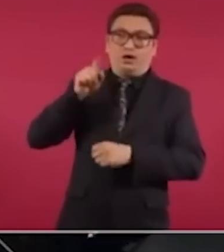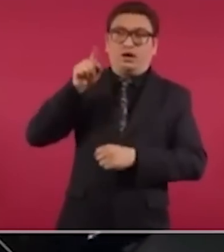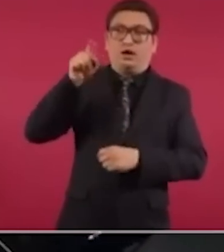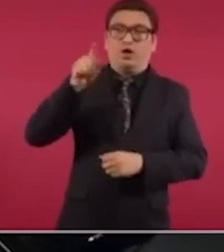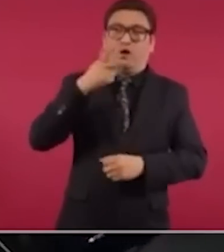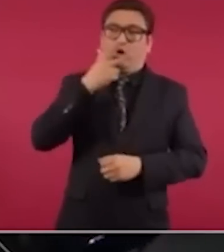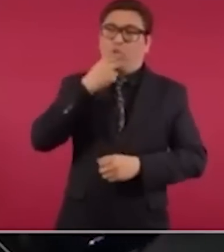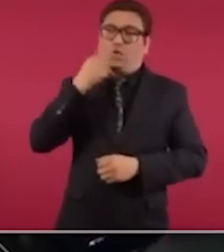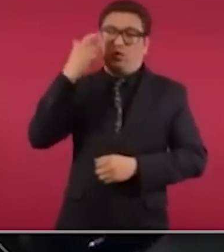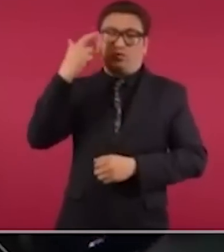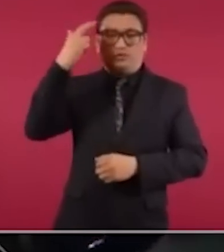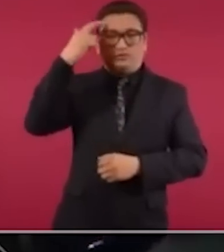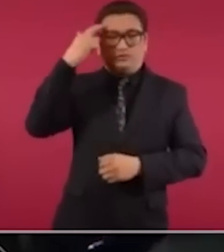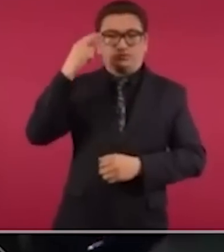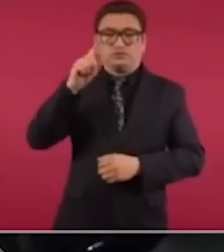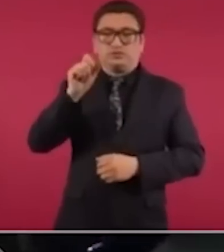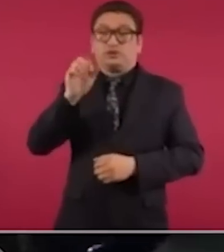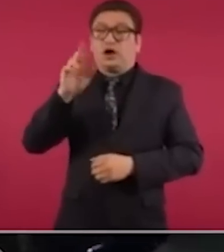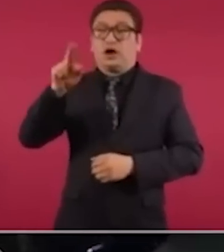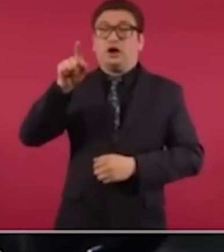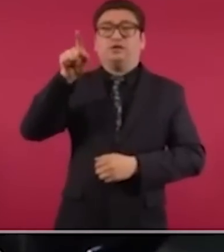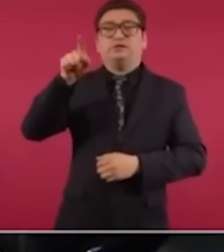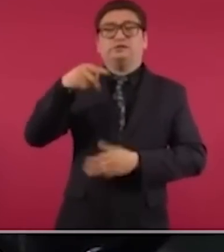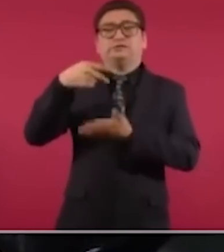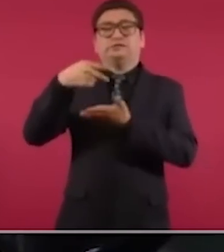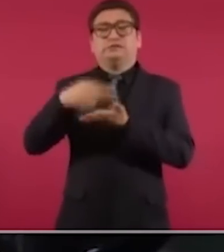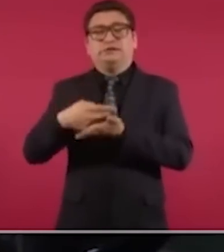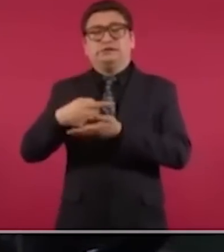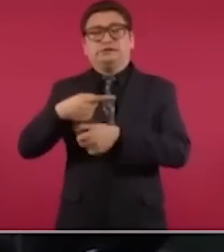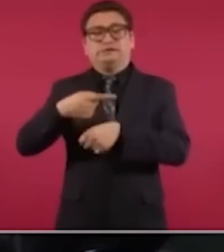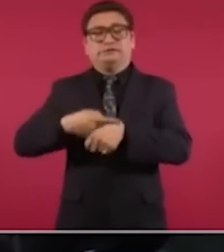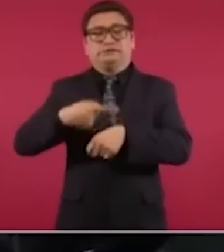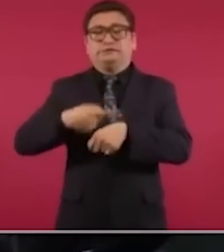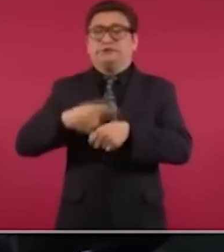usar que enfermó gravemente